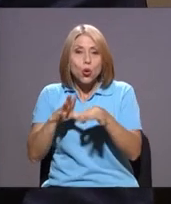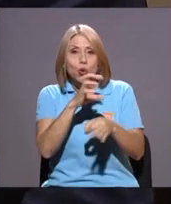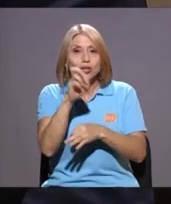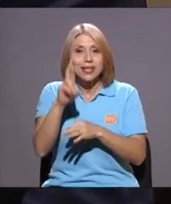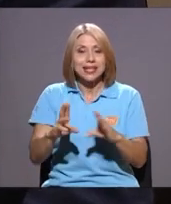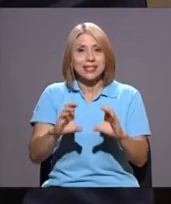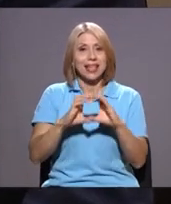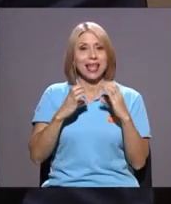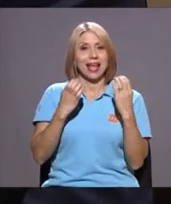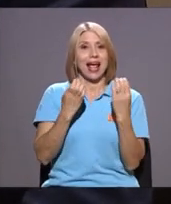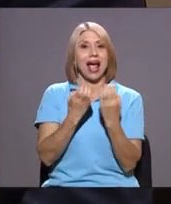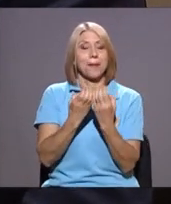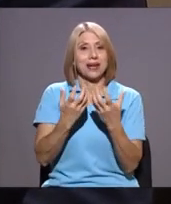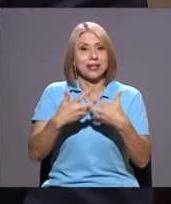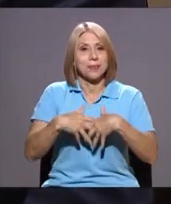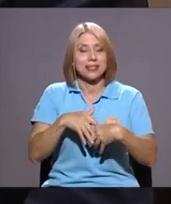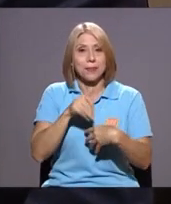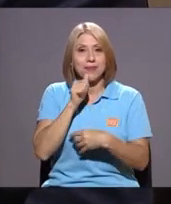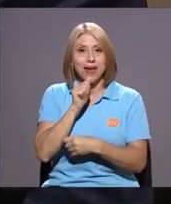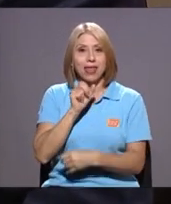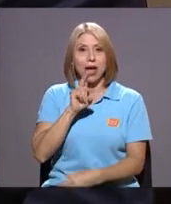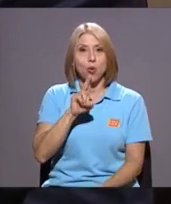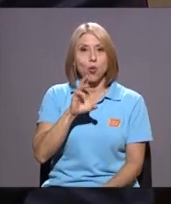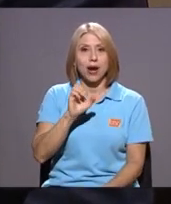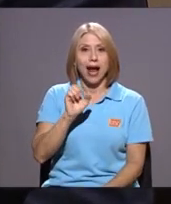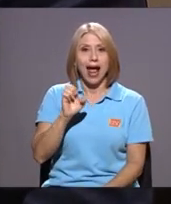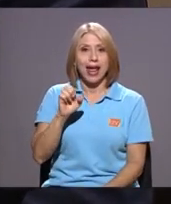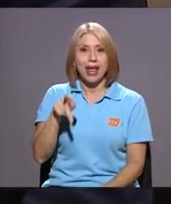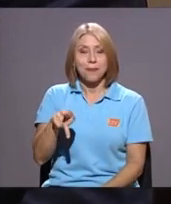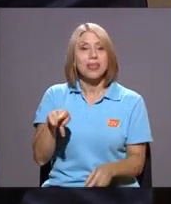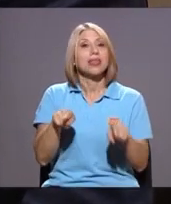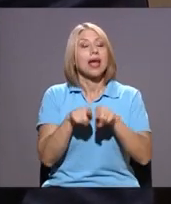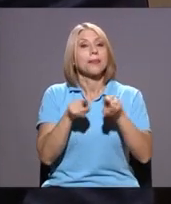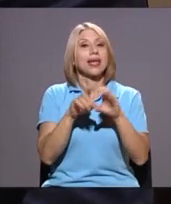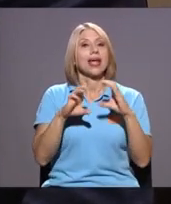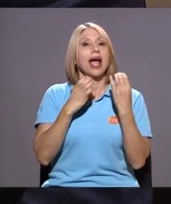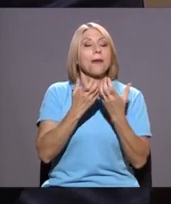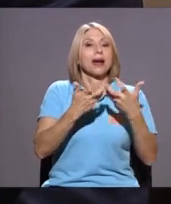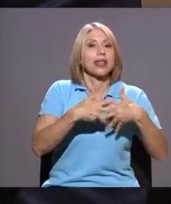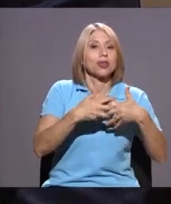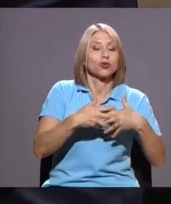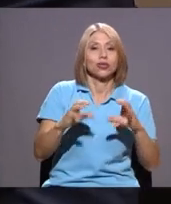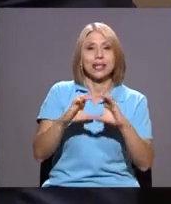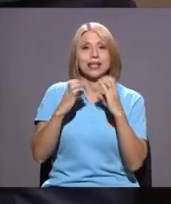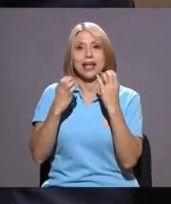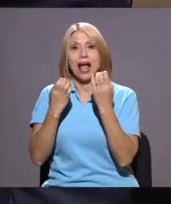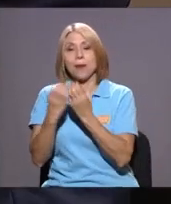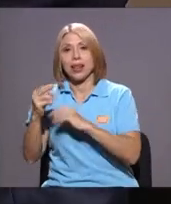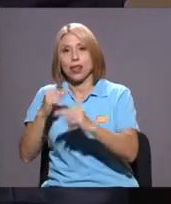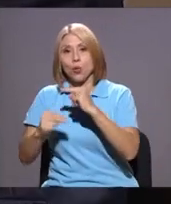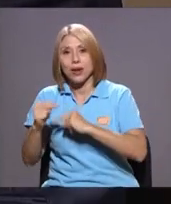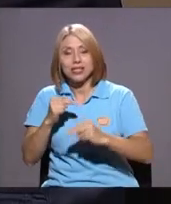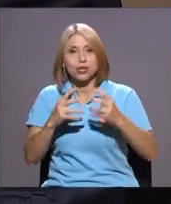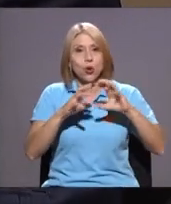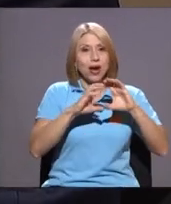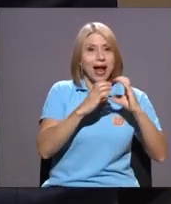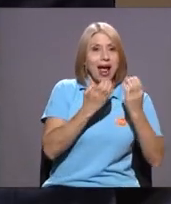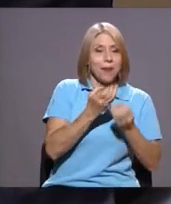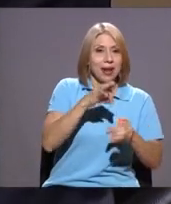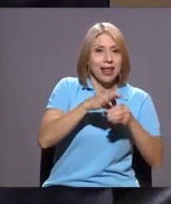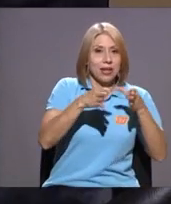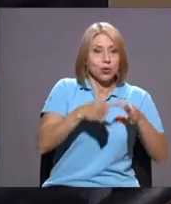empresa privada uccaep así como la cámara industrias la cámara de comercio la cámara de agricultura la cámara de